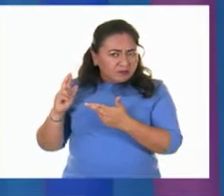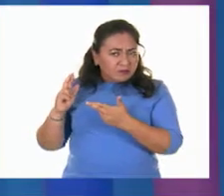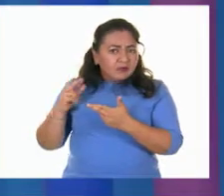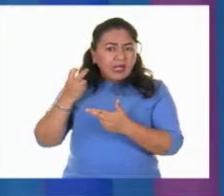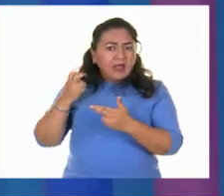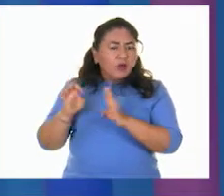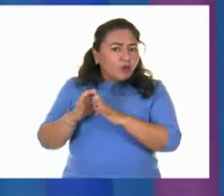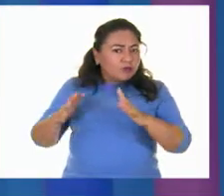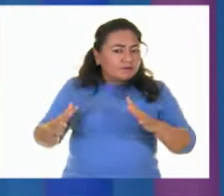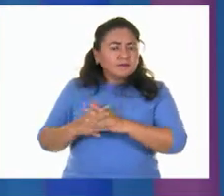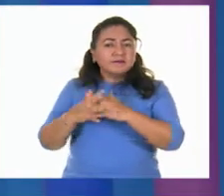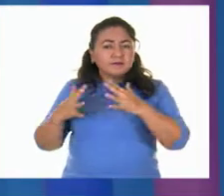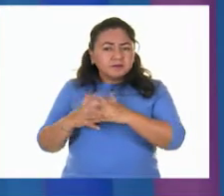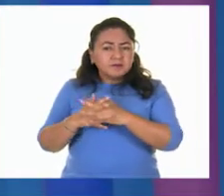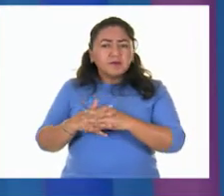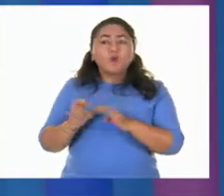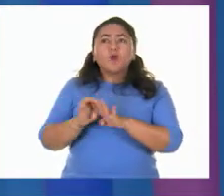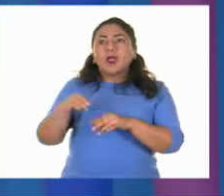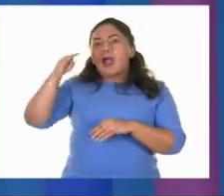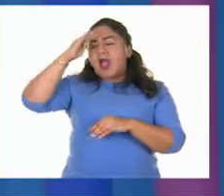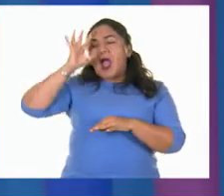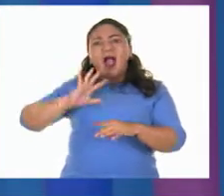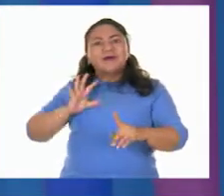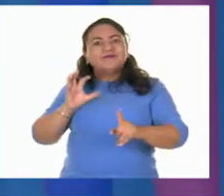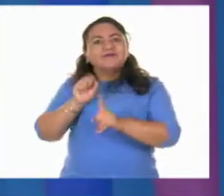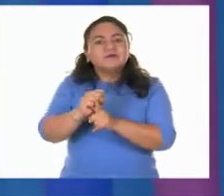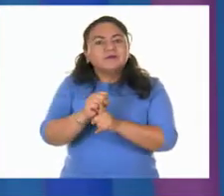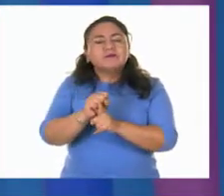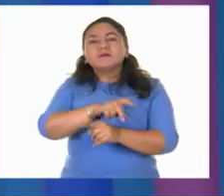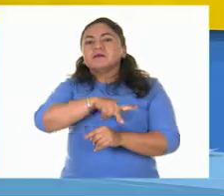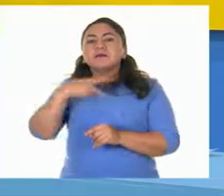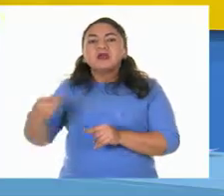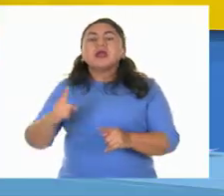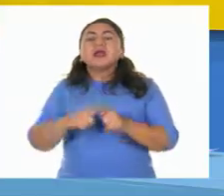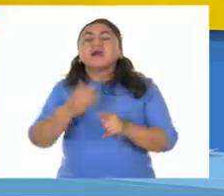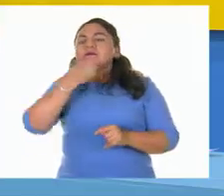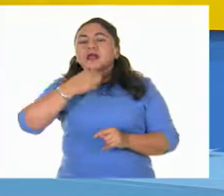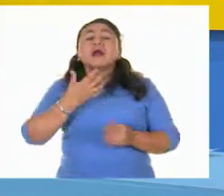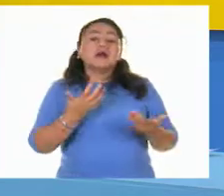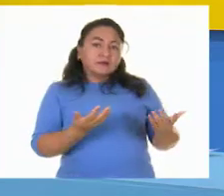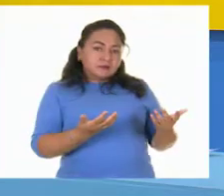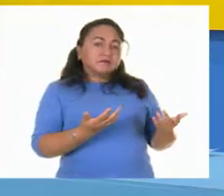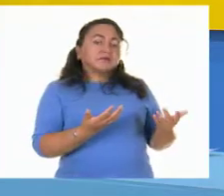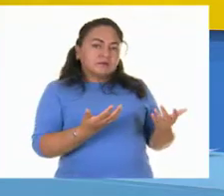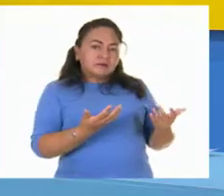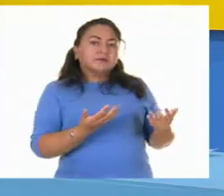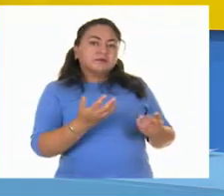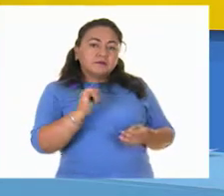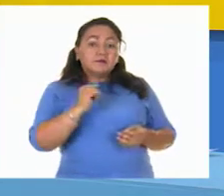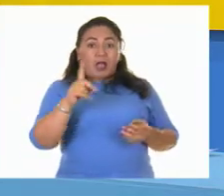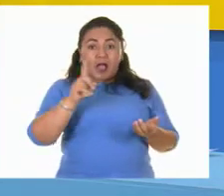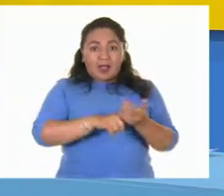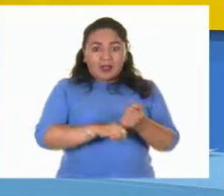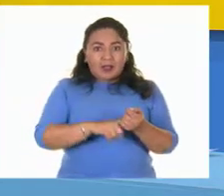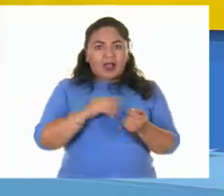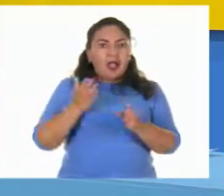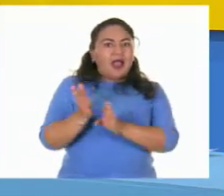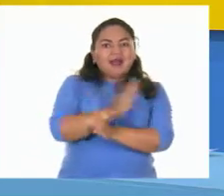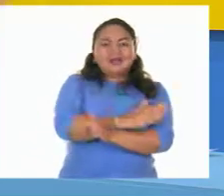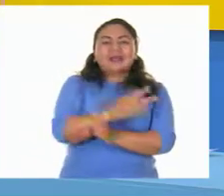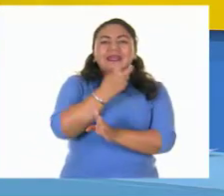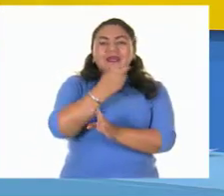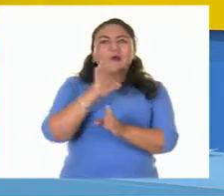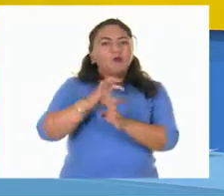porque se cuenta como un logro del proyecto cardenista. Pues justamente por eso, aunque el reparto agrario había sido uno de